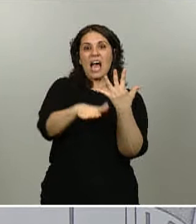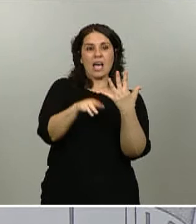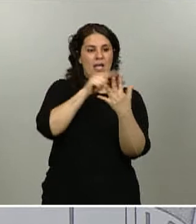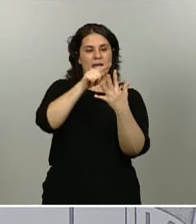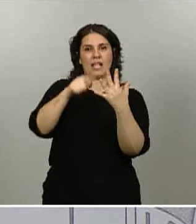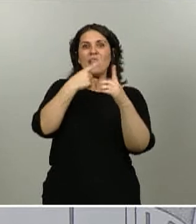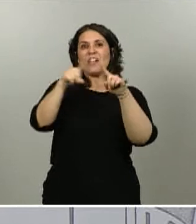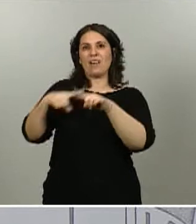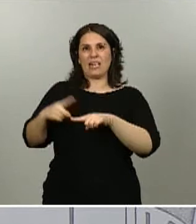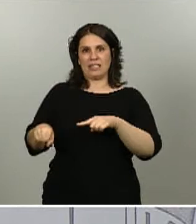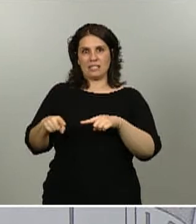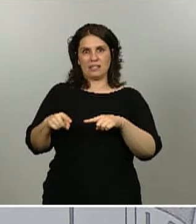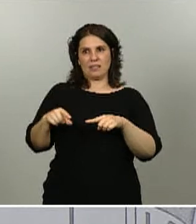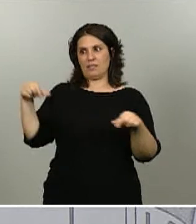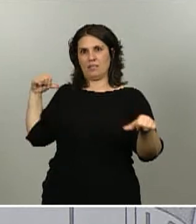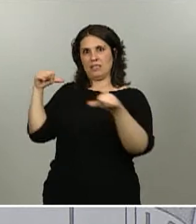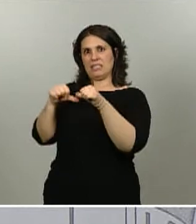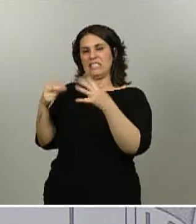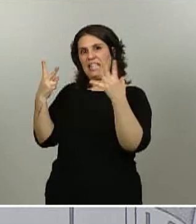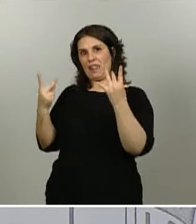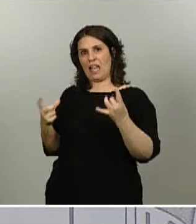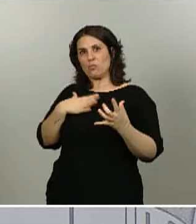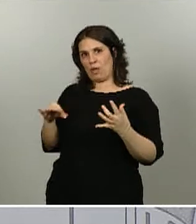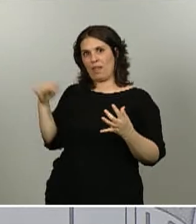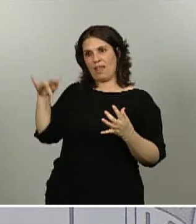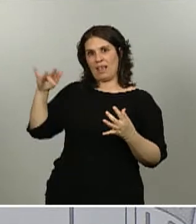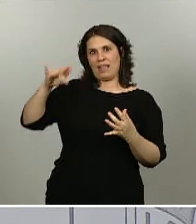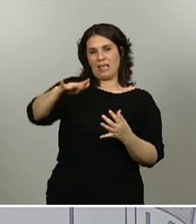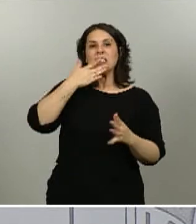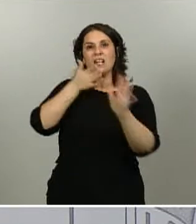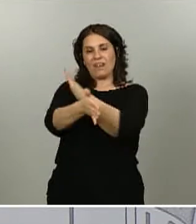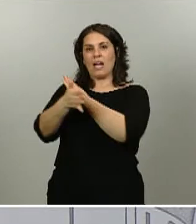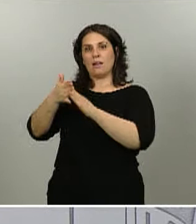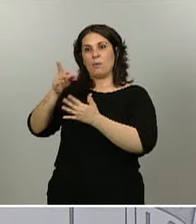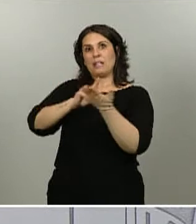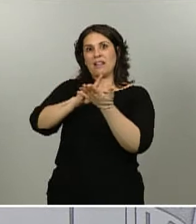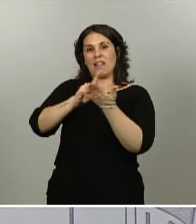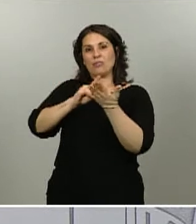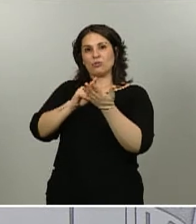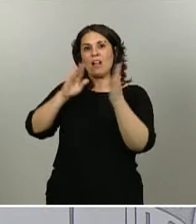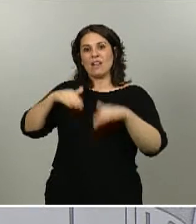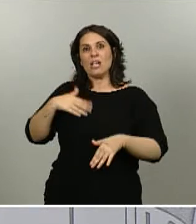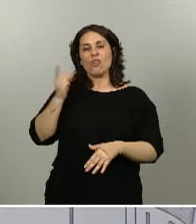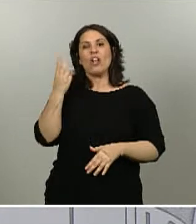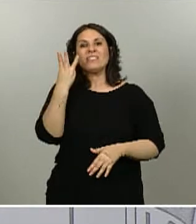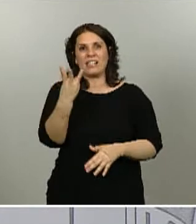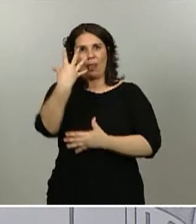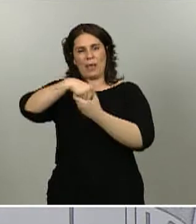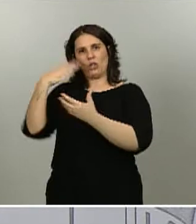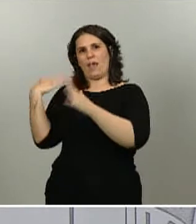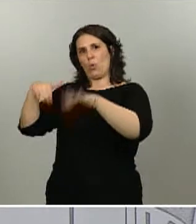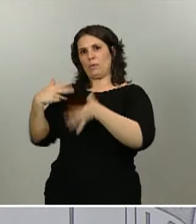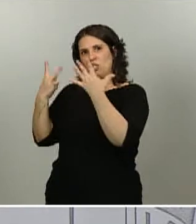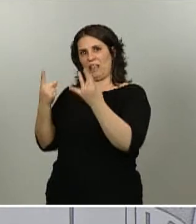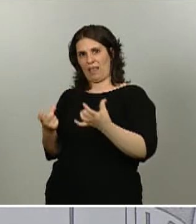acuerdo a la base de datos que nos ha enviado, son únicamente 3. Y eso puede ser aplicable a cualquier otra comunidad autónoma.